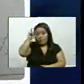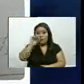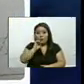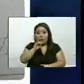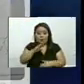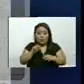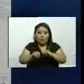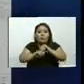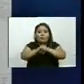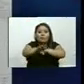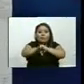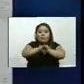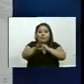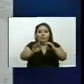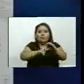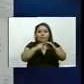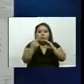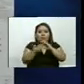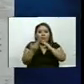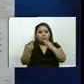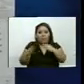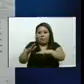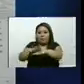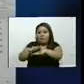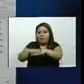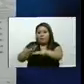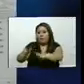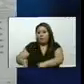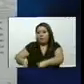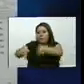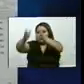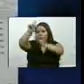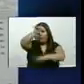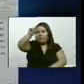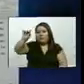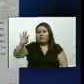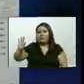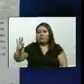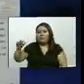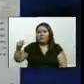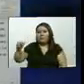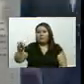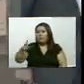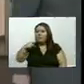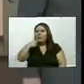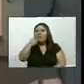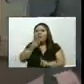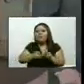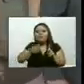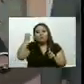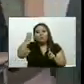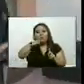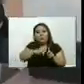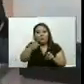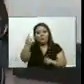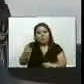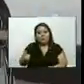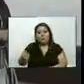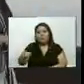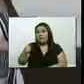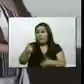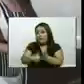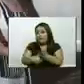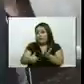conocer en redes sociales que interpuso un aviso en la Fiscalía General de la República en contra del alcalde de Santa Tecla, Roberto